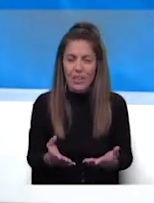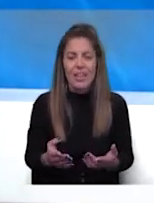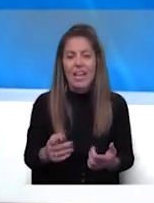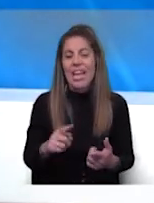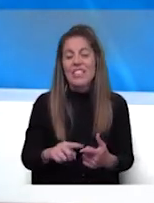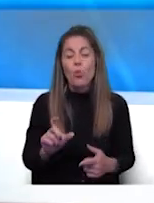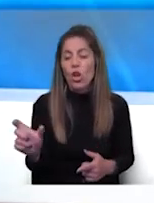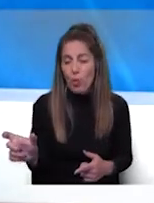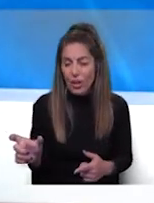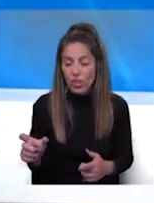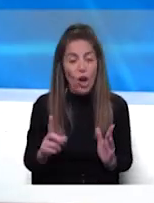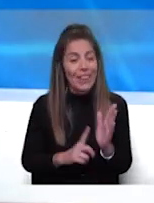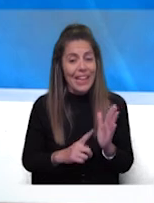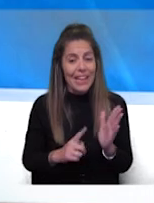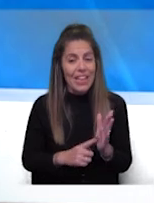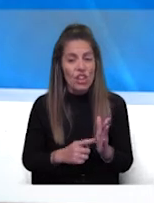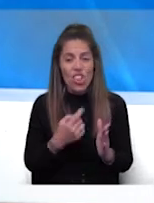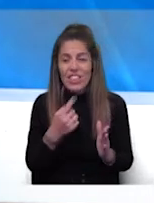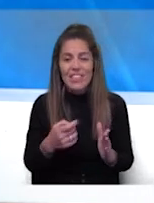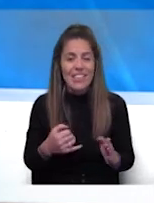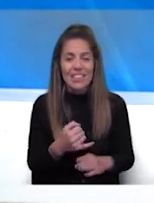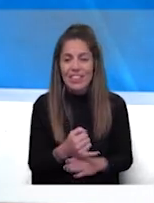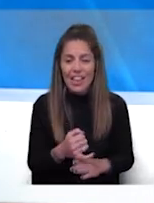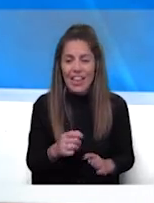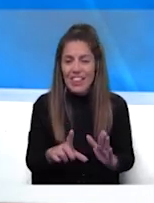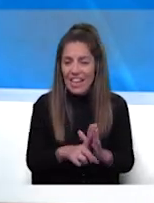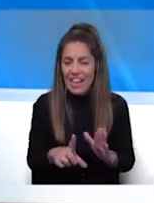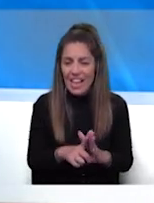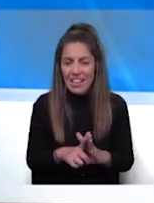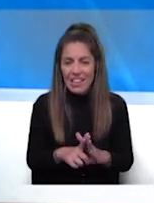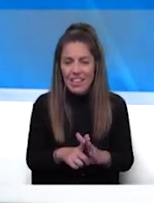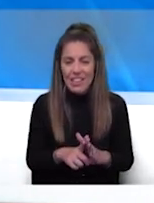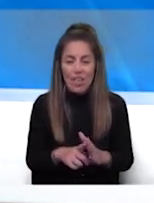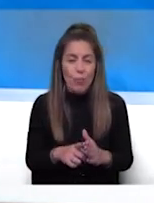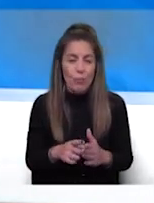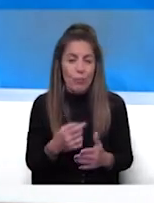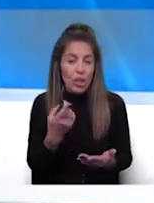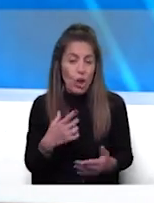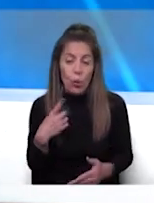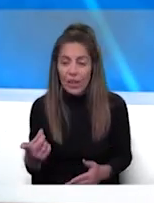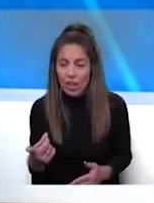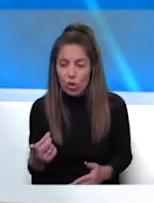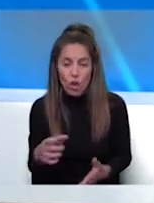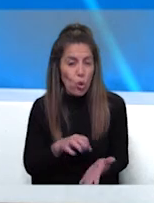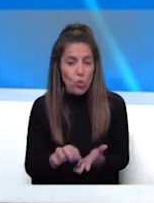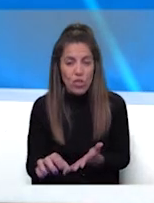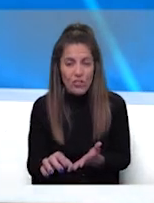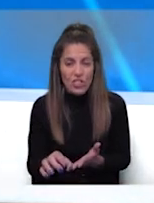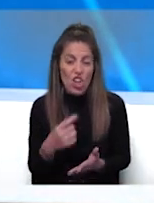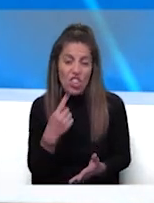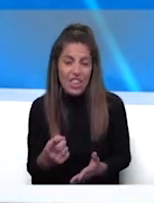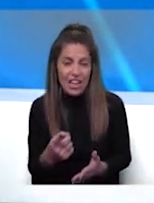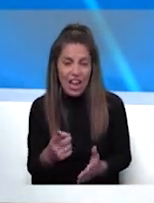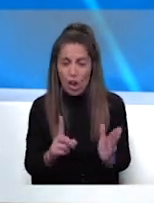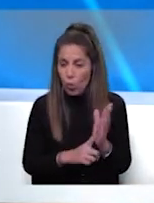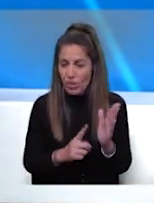argumento, el decreto tiene aviso de ilegalidad, creo que se comenta solo, es decir, que un director de un servicio centralizado diga que no aplica